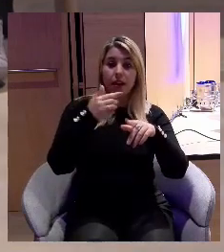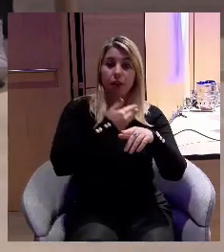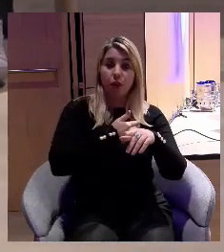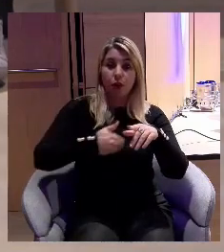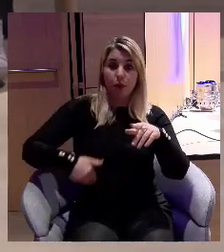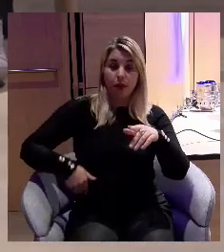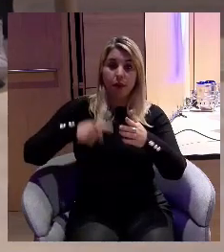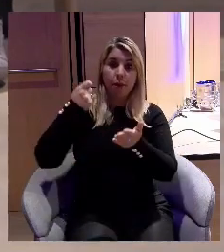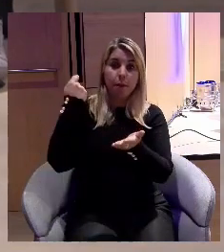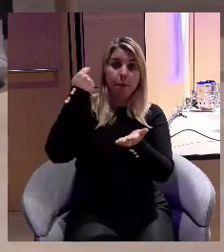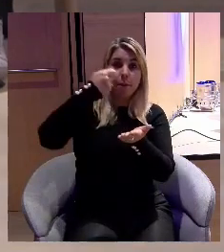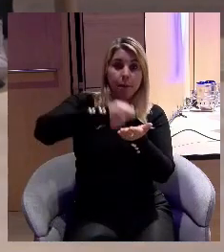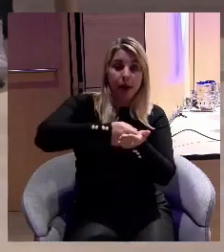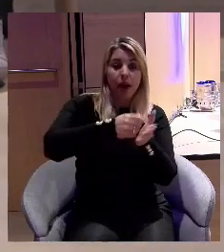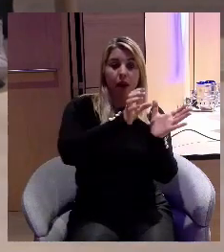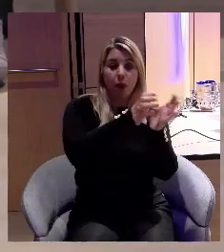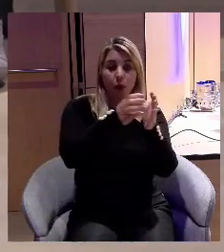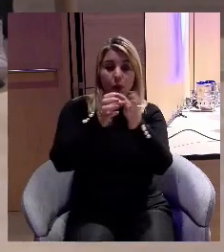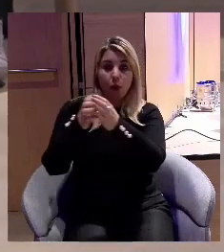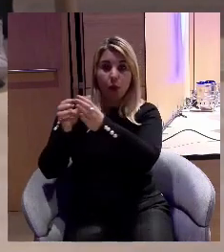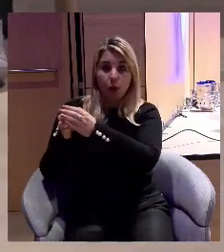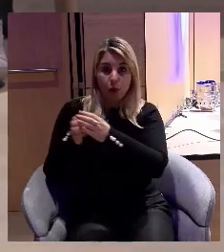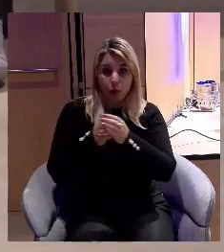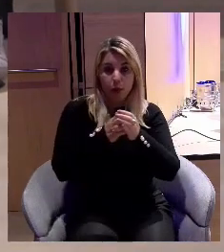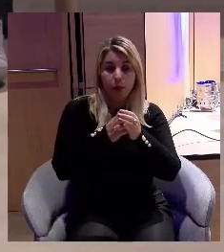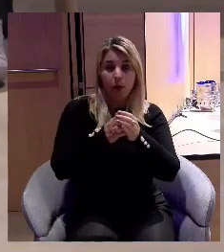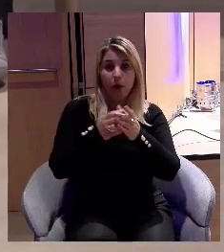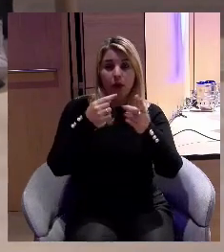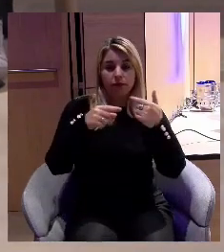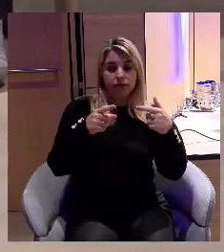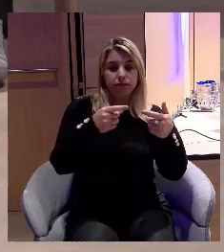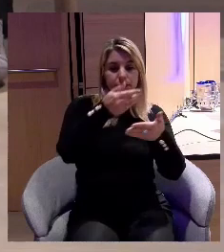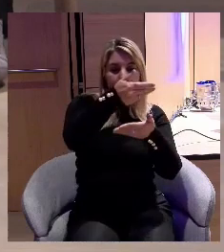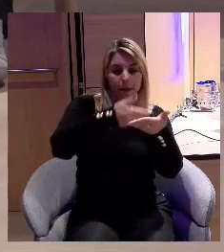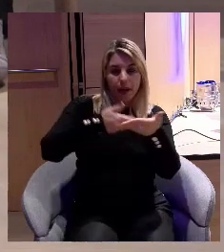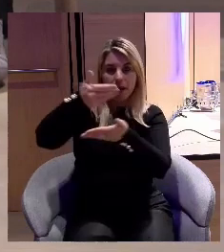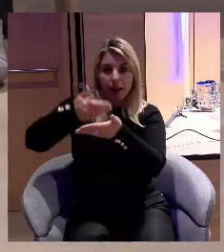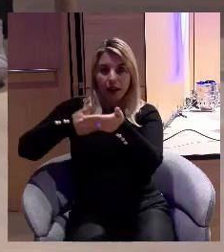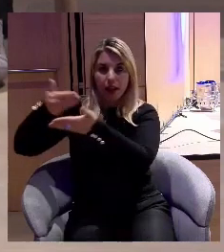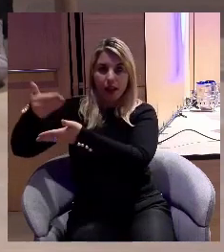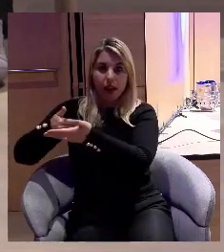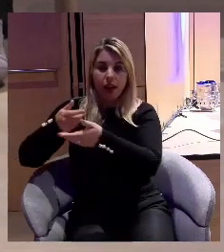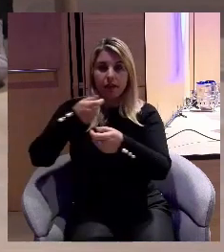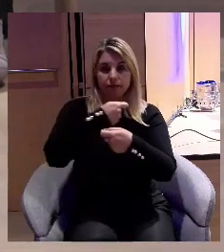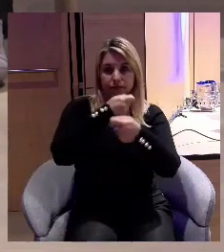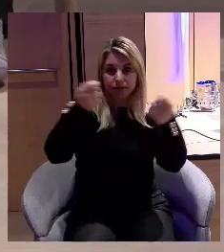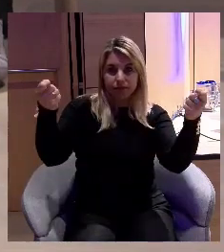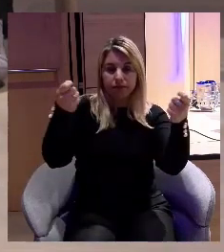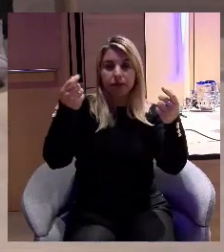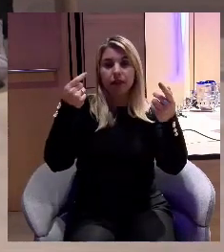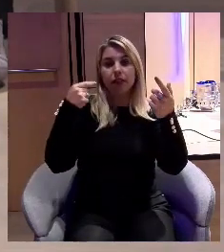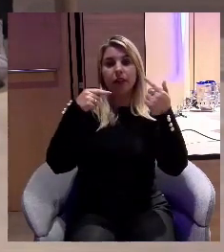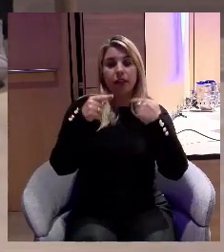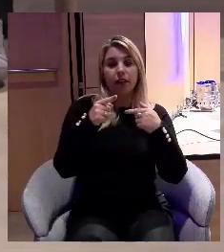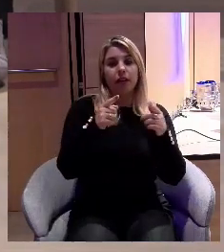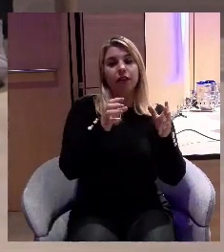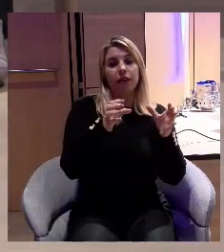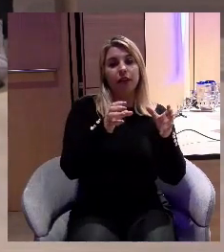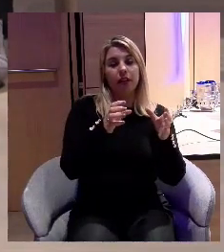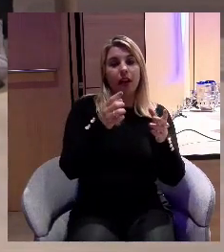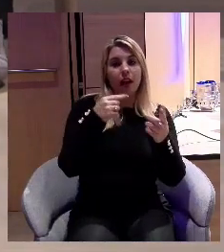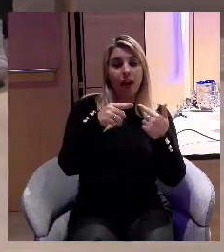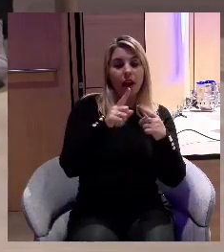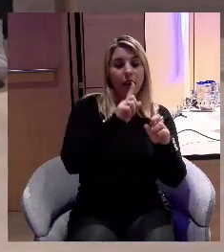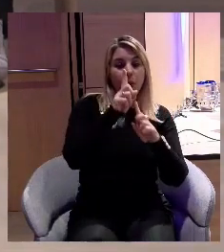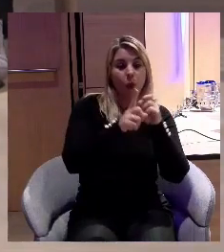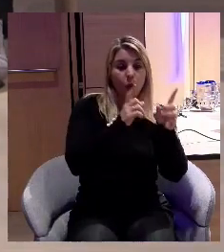paga para cada partido, para las boletas, en la impresión de boletas. Entonces hay un negocio en candidatear partidos. Y había partidos